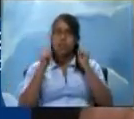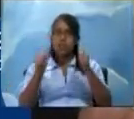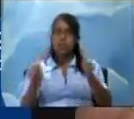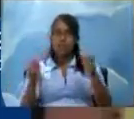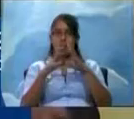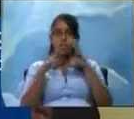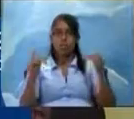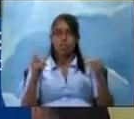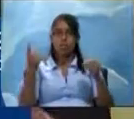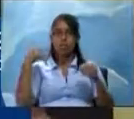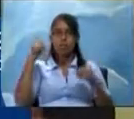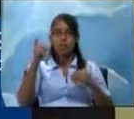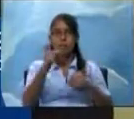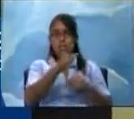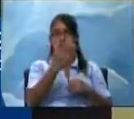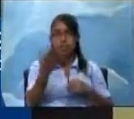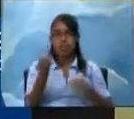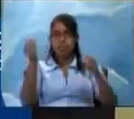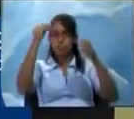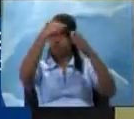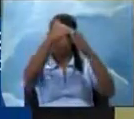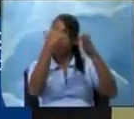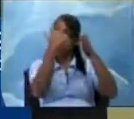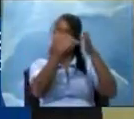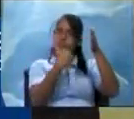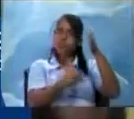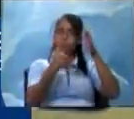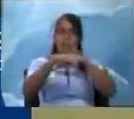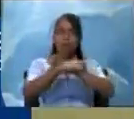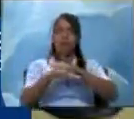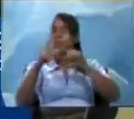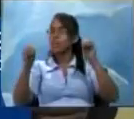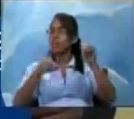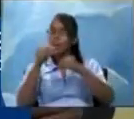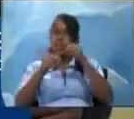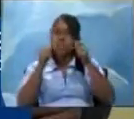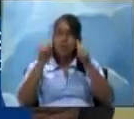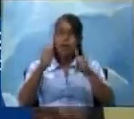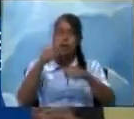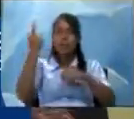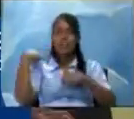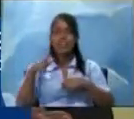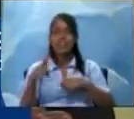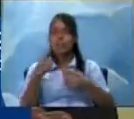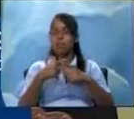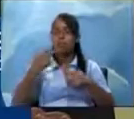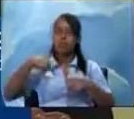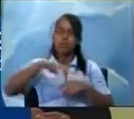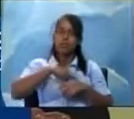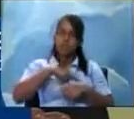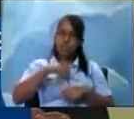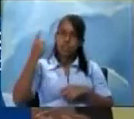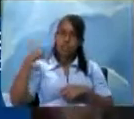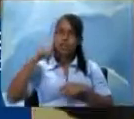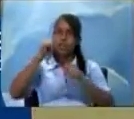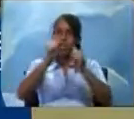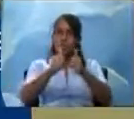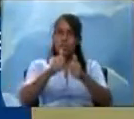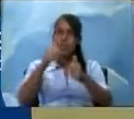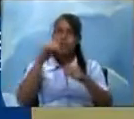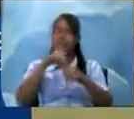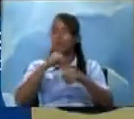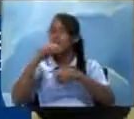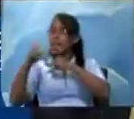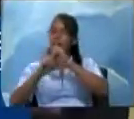a todos. Hay personas que clasifican, hay personas que van y le hacen el bien al que tiene. Pero nosotros tenemos que hacer el